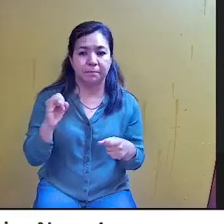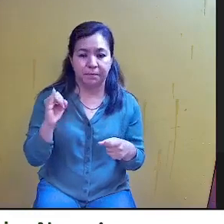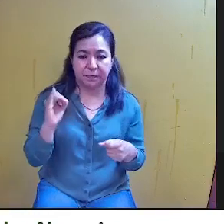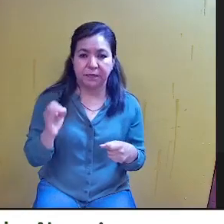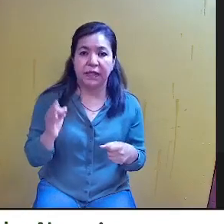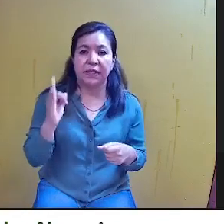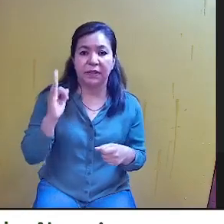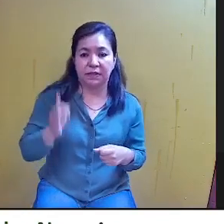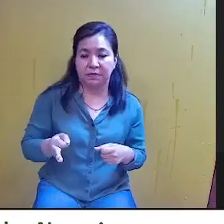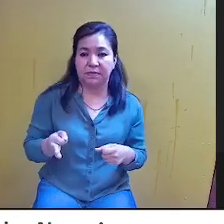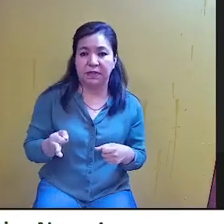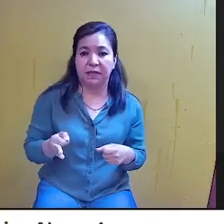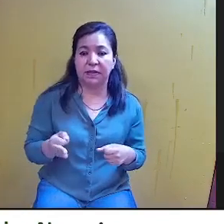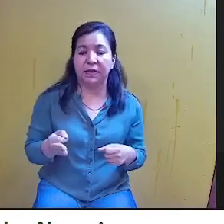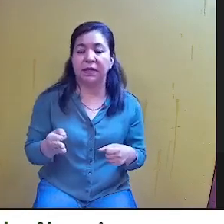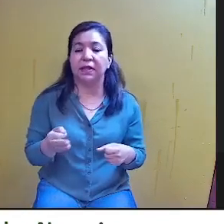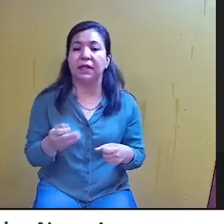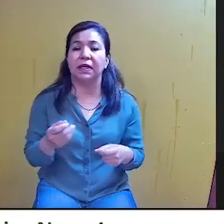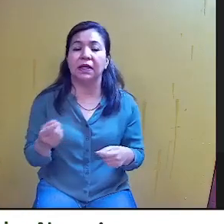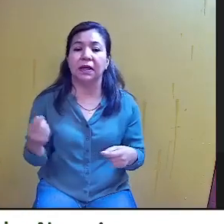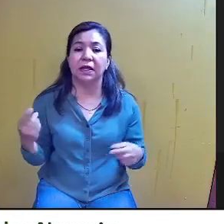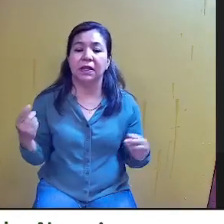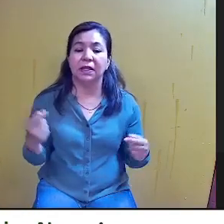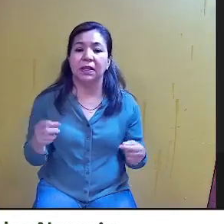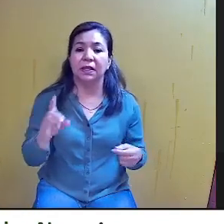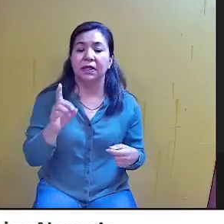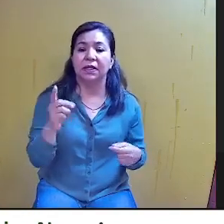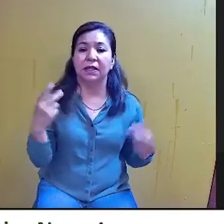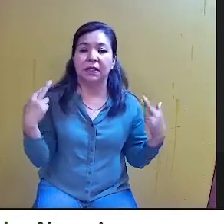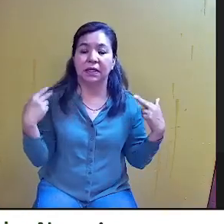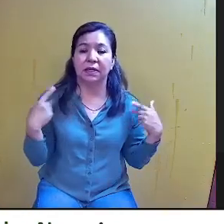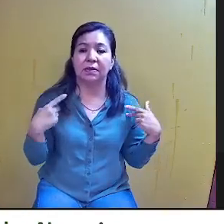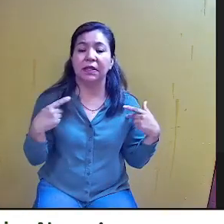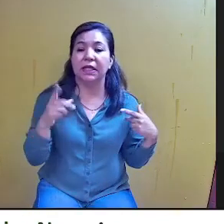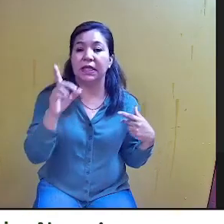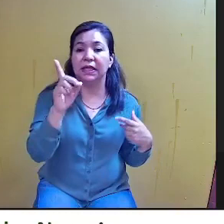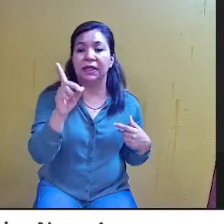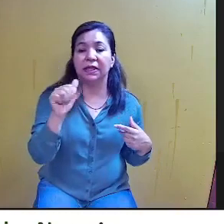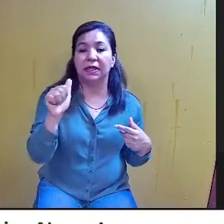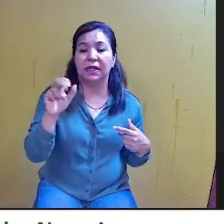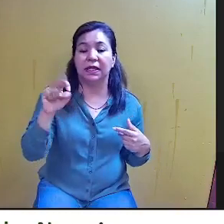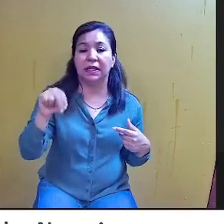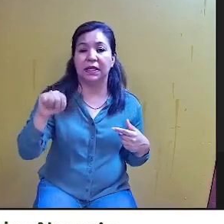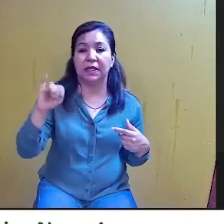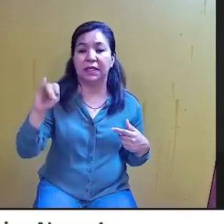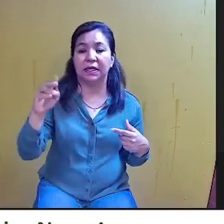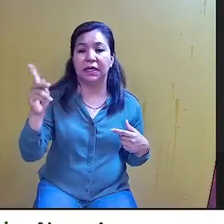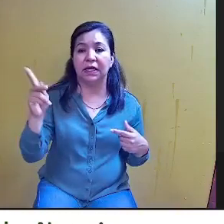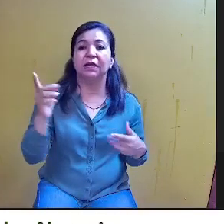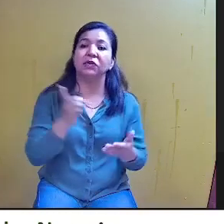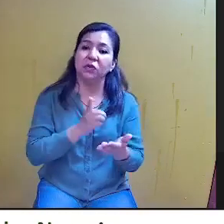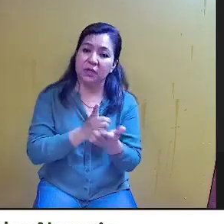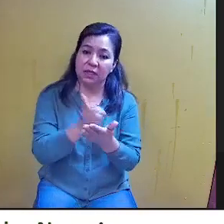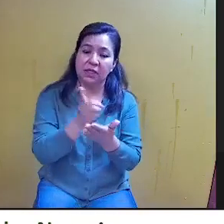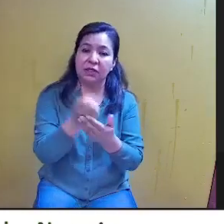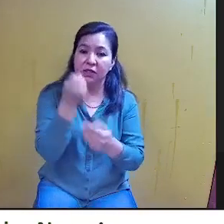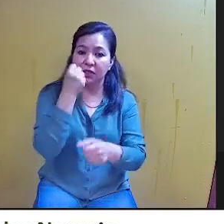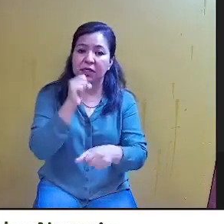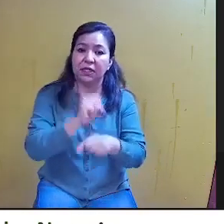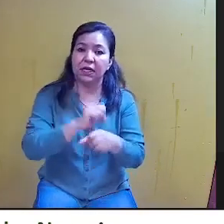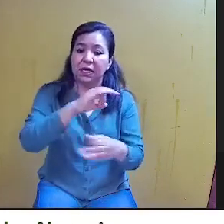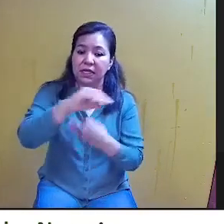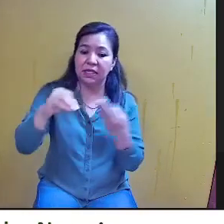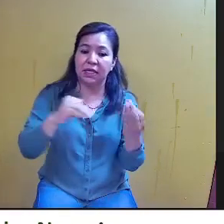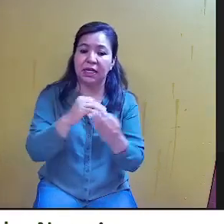el juicio electoral ciudadano promovido por la ciudadana Daniela Inés Mendoza Escorcia por su propio derecho y en su calidad de secretaria general del